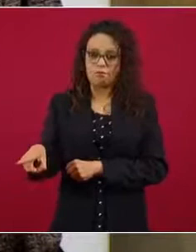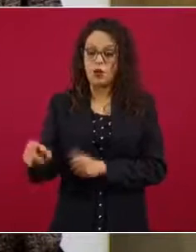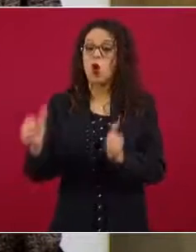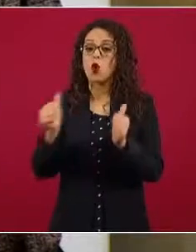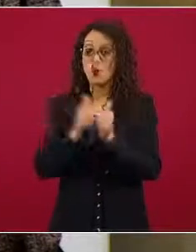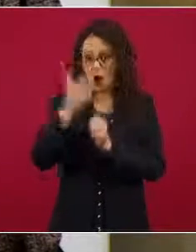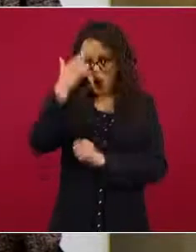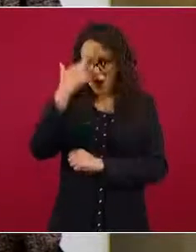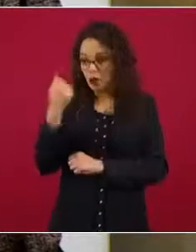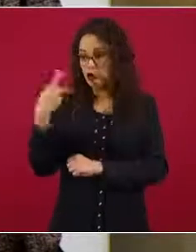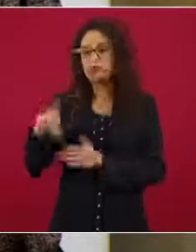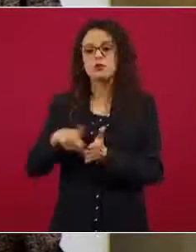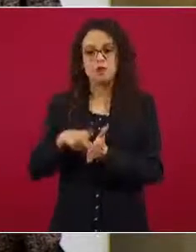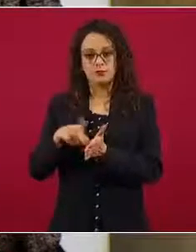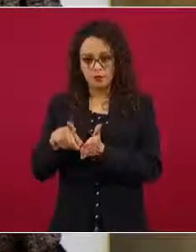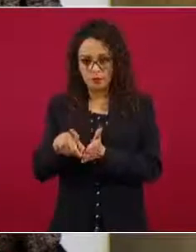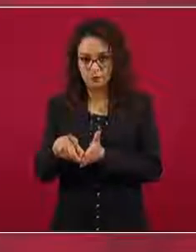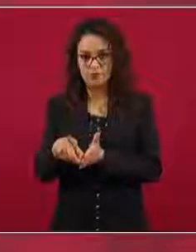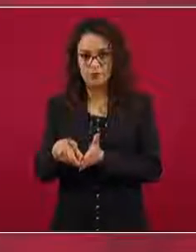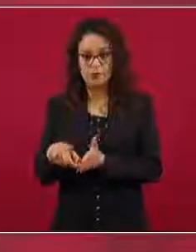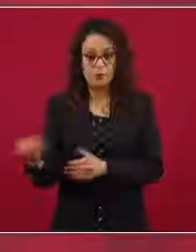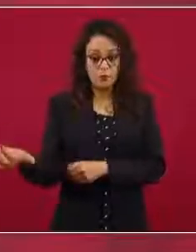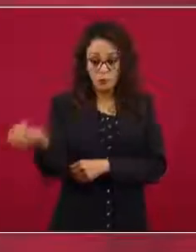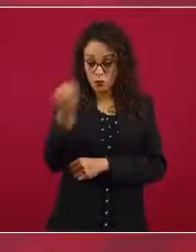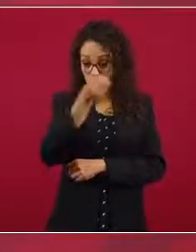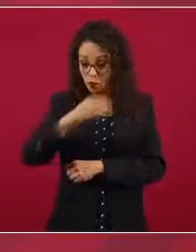O sea, nada obligatorio,